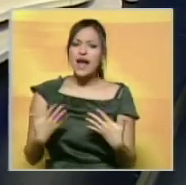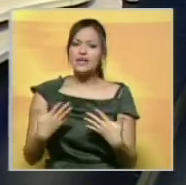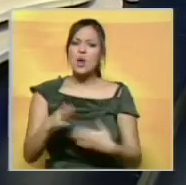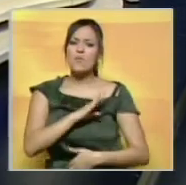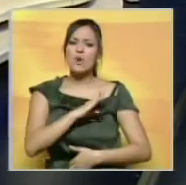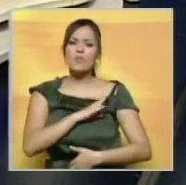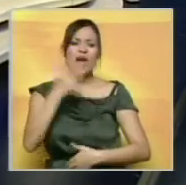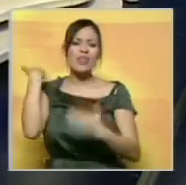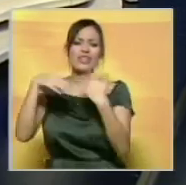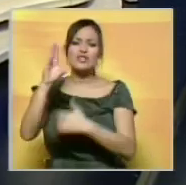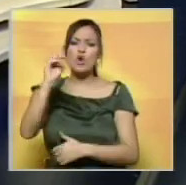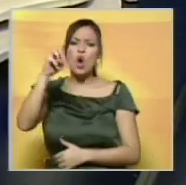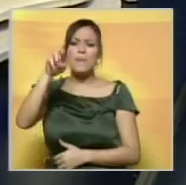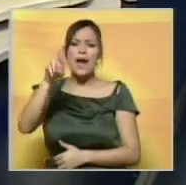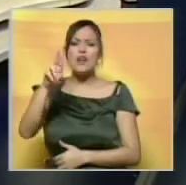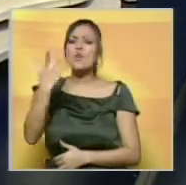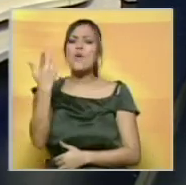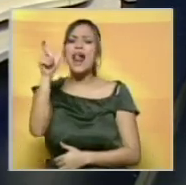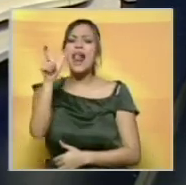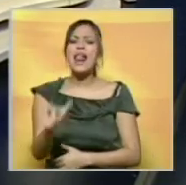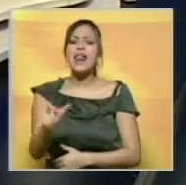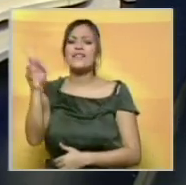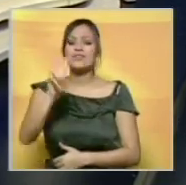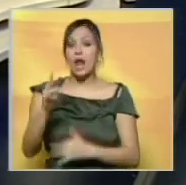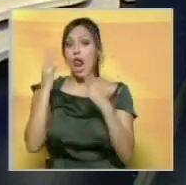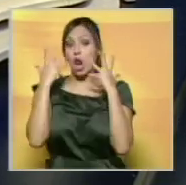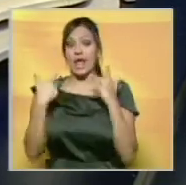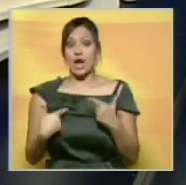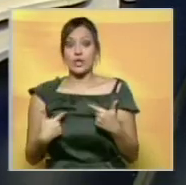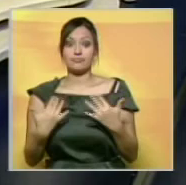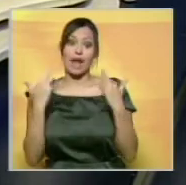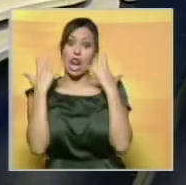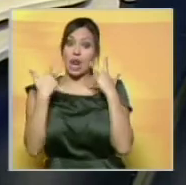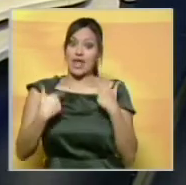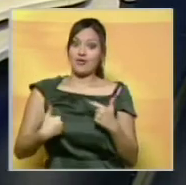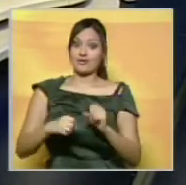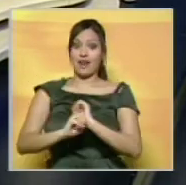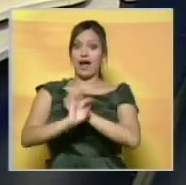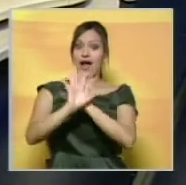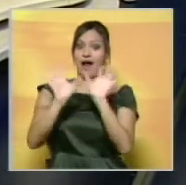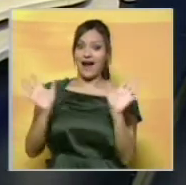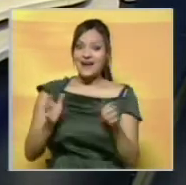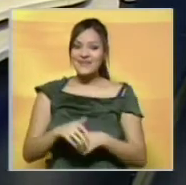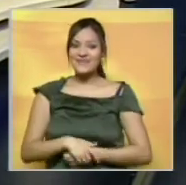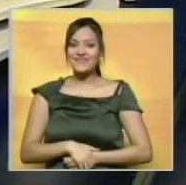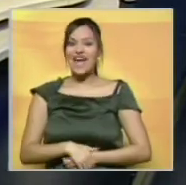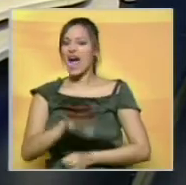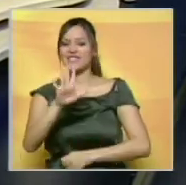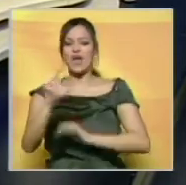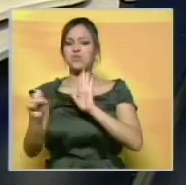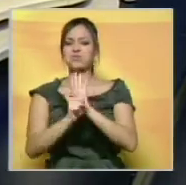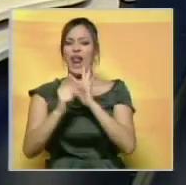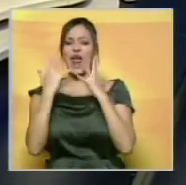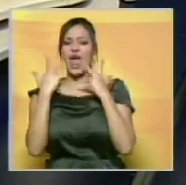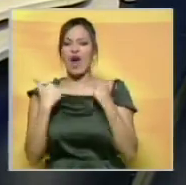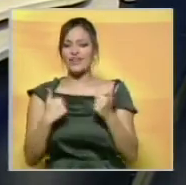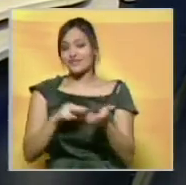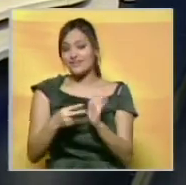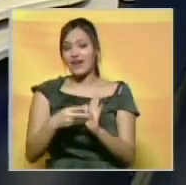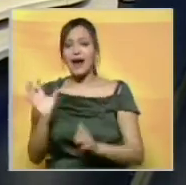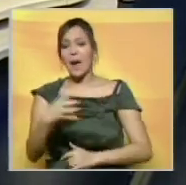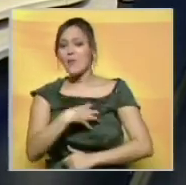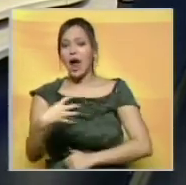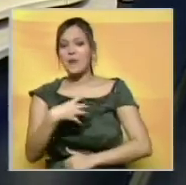Omar Vizquel durante toda su trayectoria en Venezuela? Leones del Caracas. Leones del Caracas, claro, Leones del Caracas. Tiene la estampa de un león. Hay